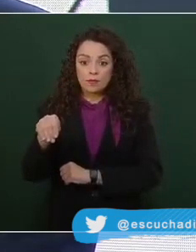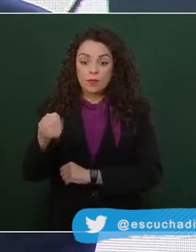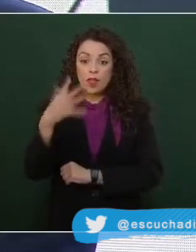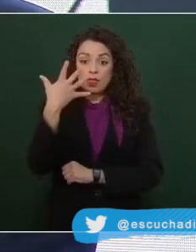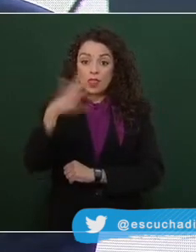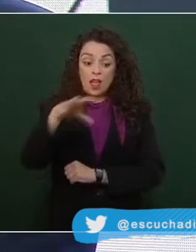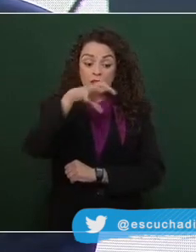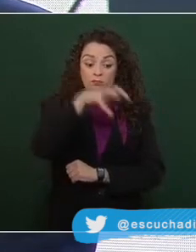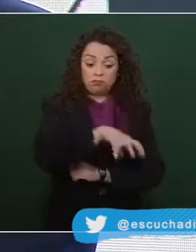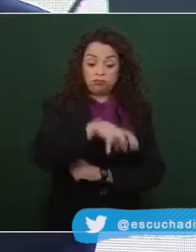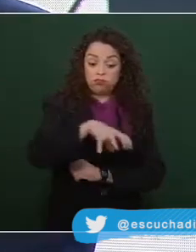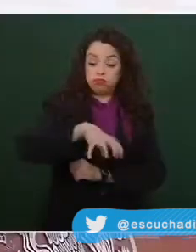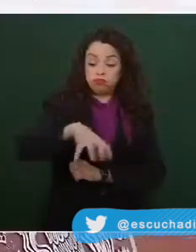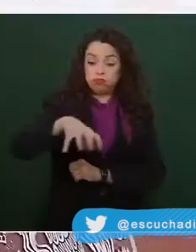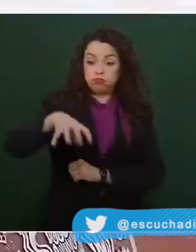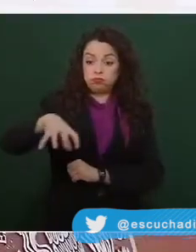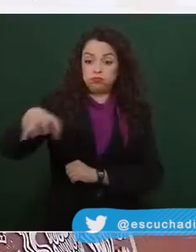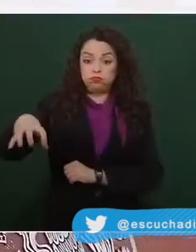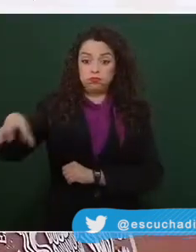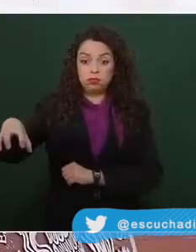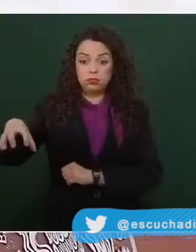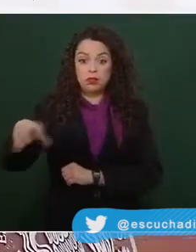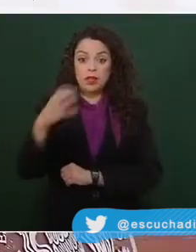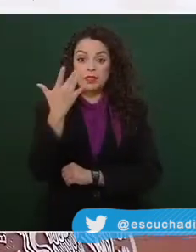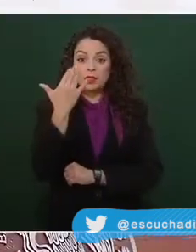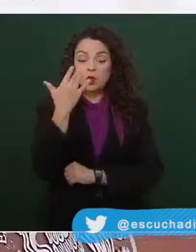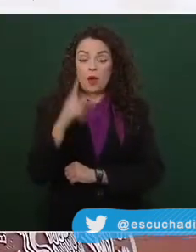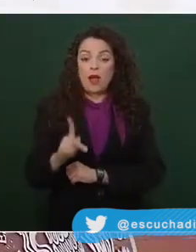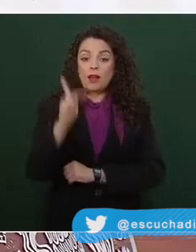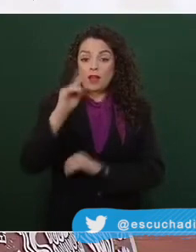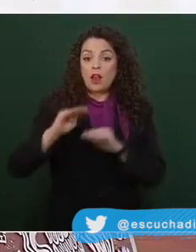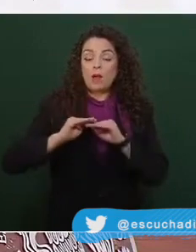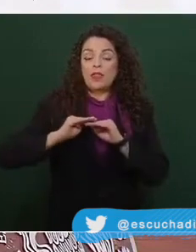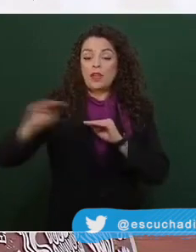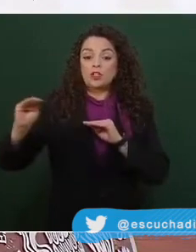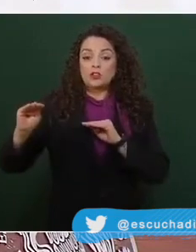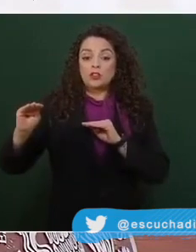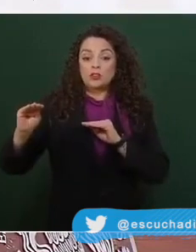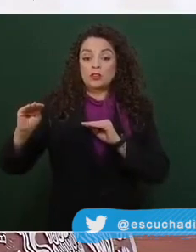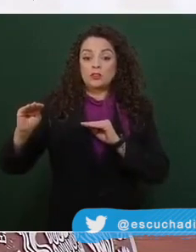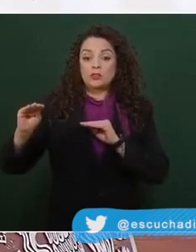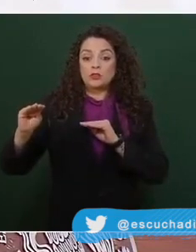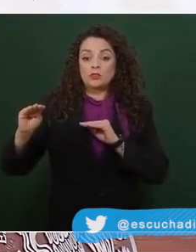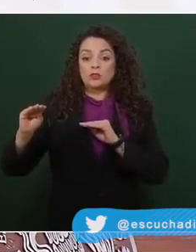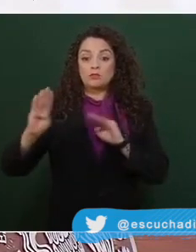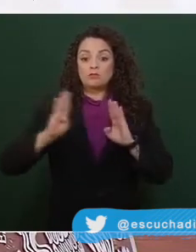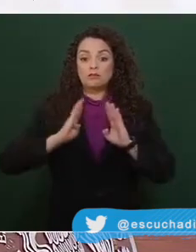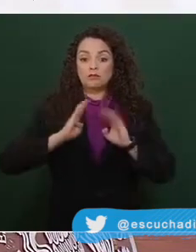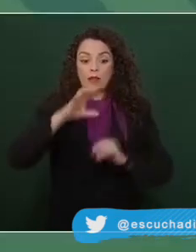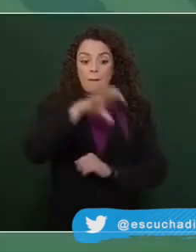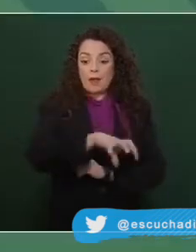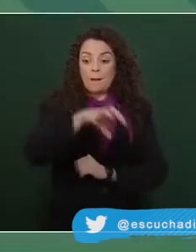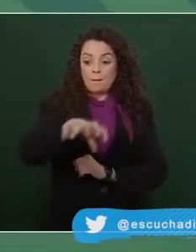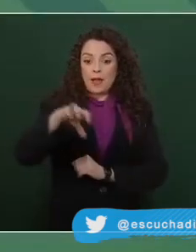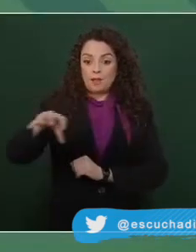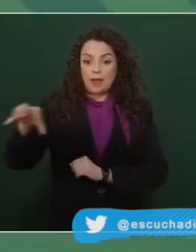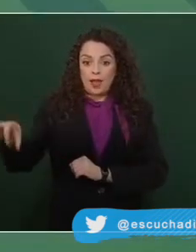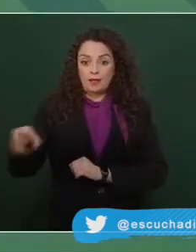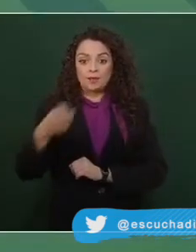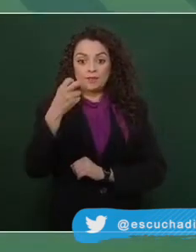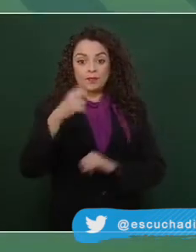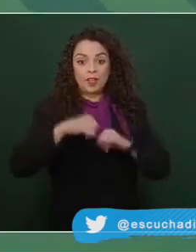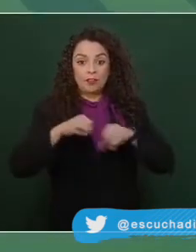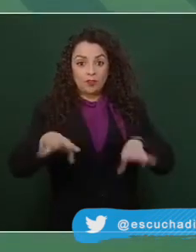Campamentos son 50 kilómetros por brigada, de acuerdo a lo que me han